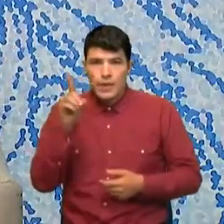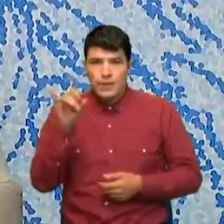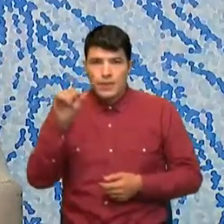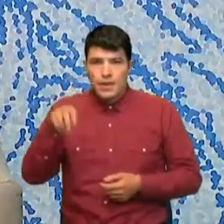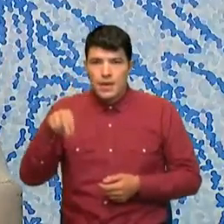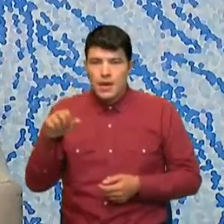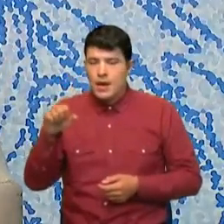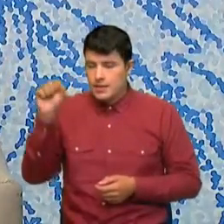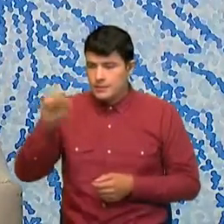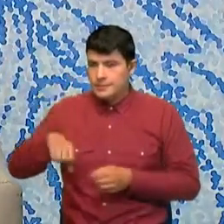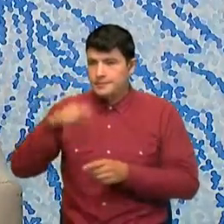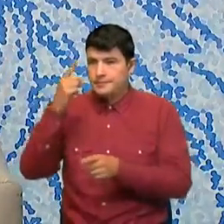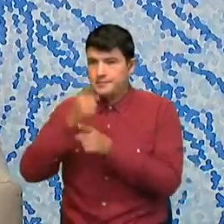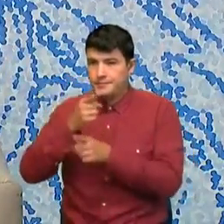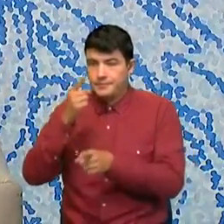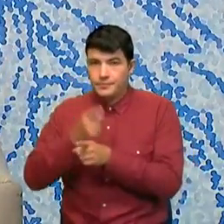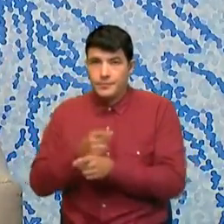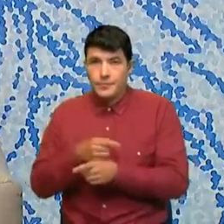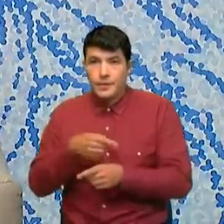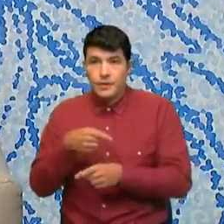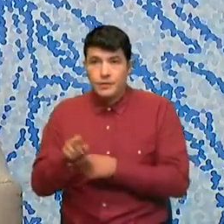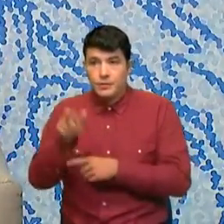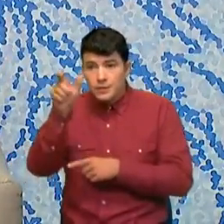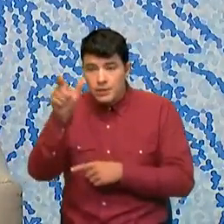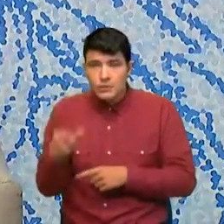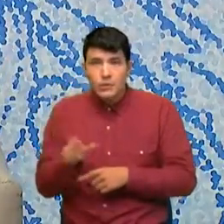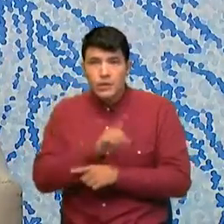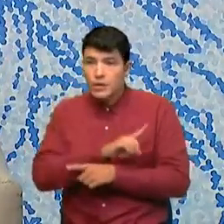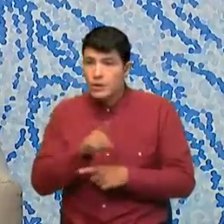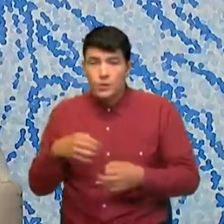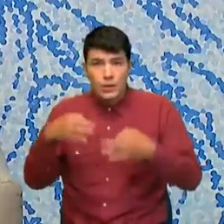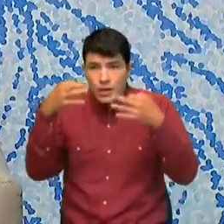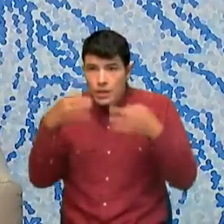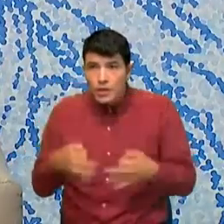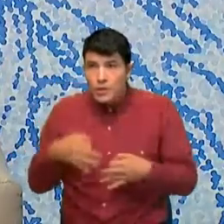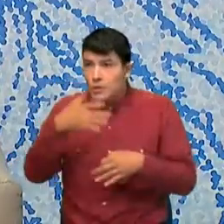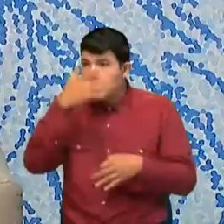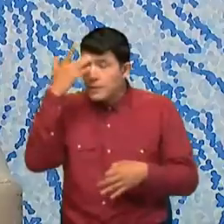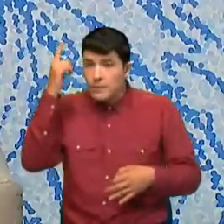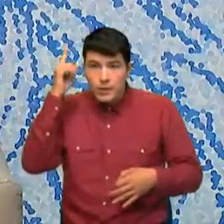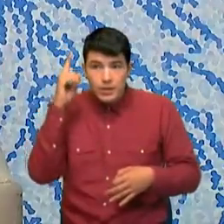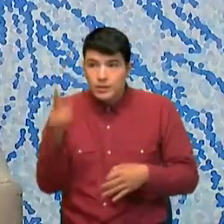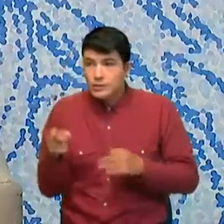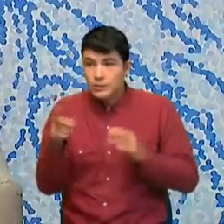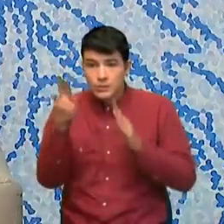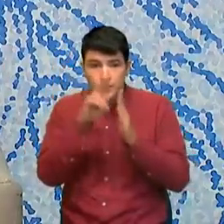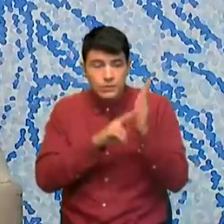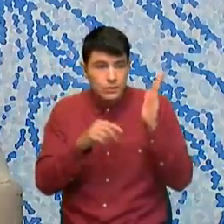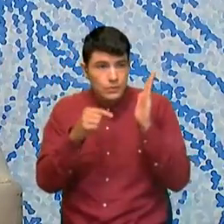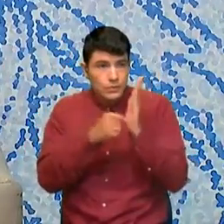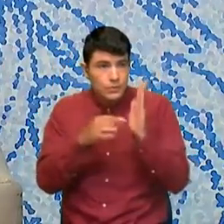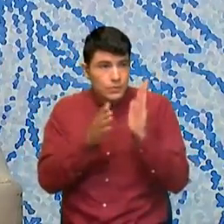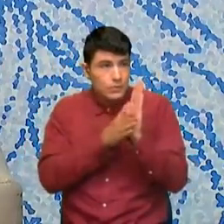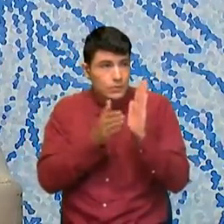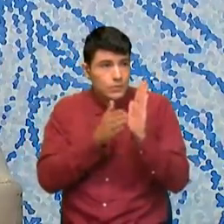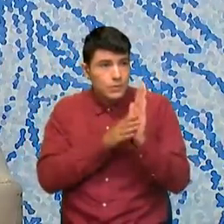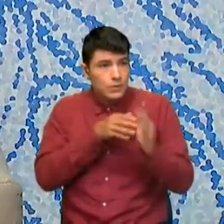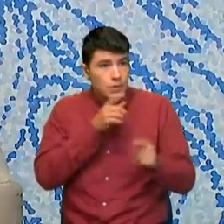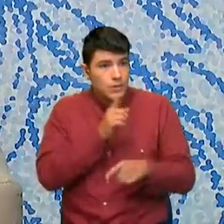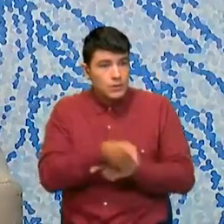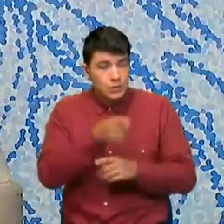Diana, efectivamente el señor está incumpliendo, porque si la resolución que dictó la